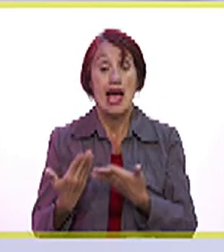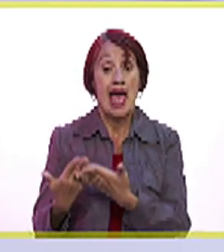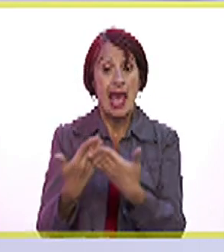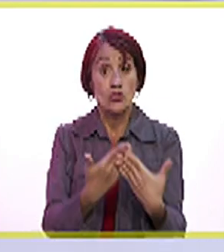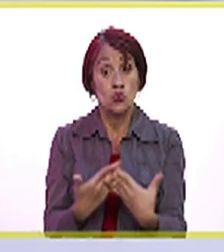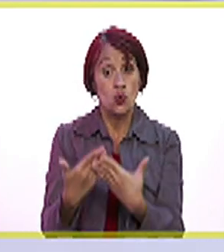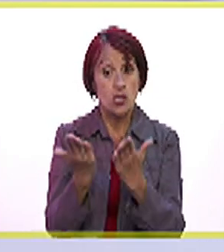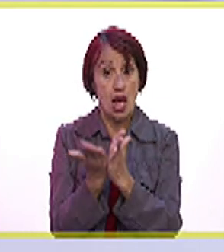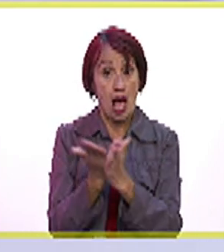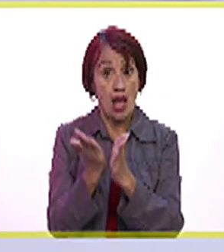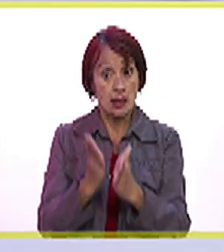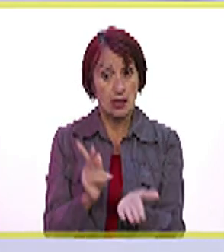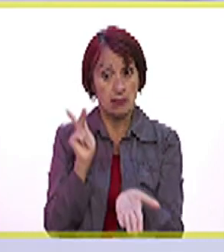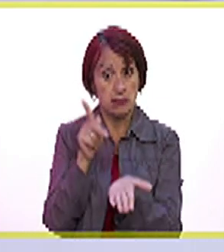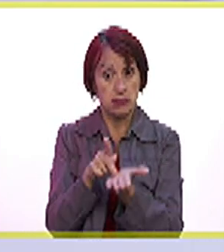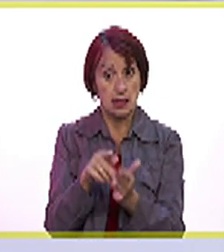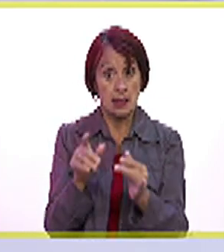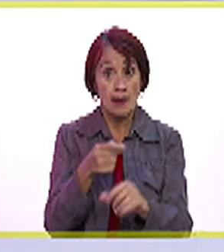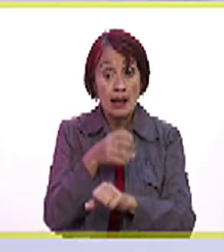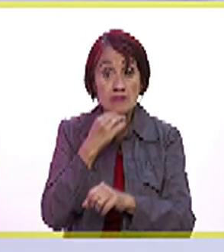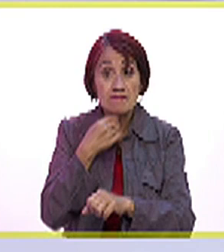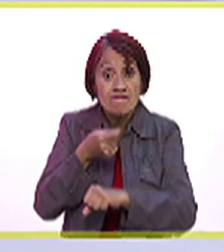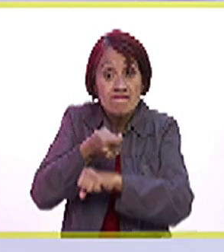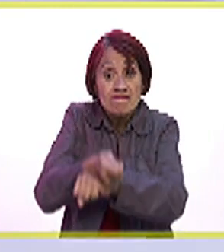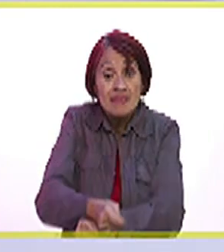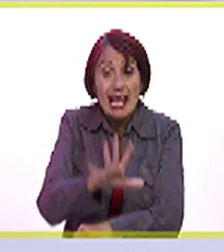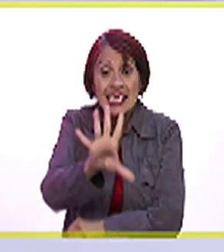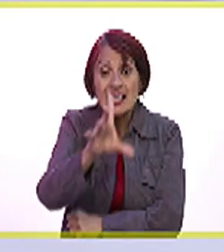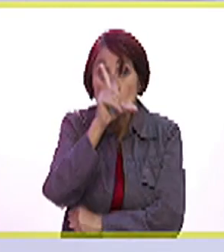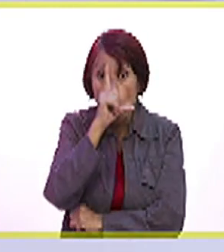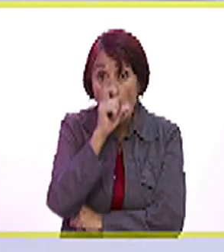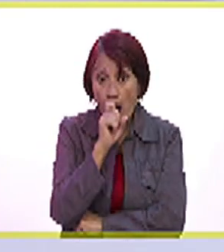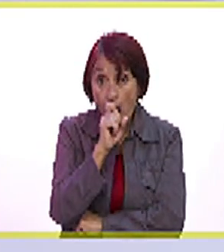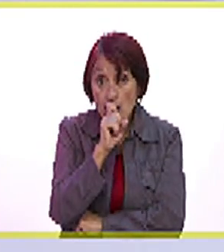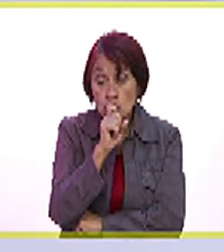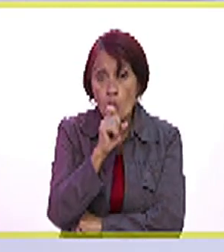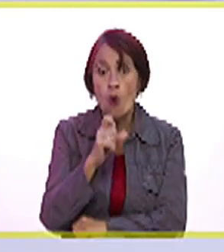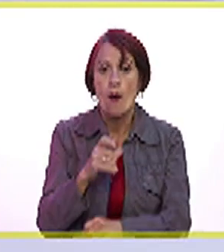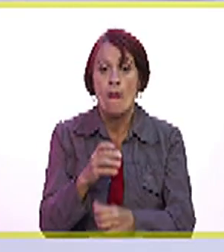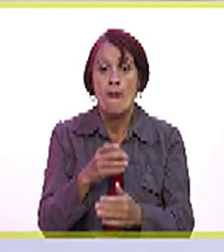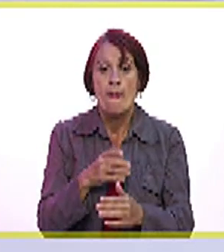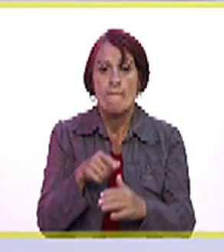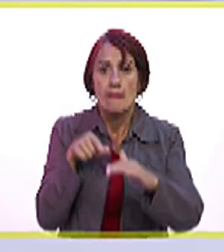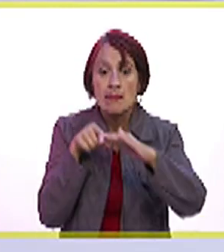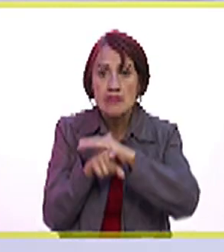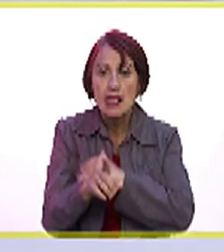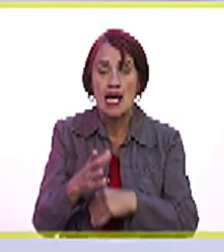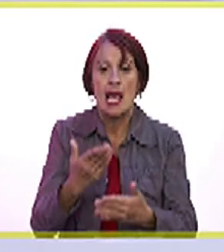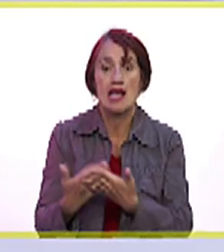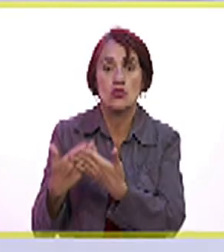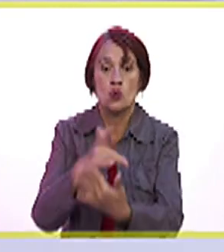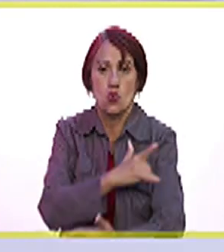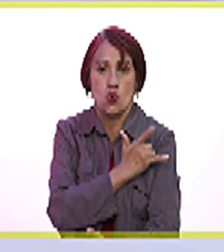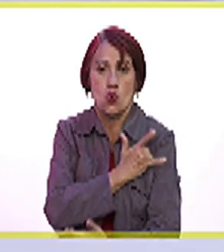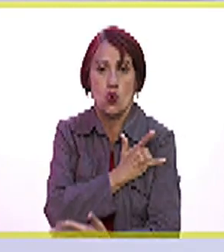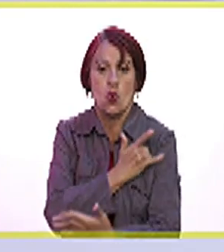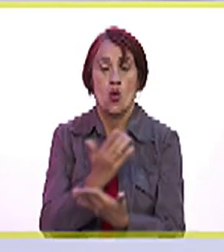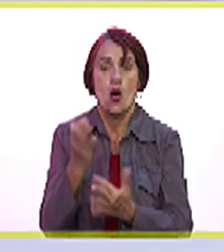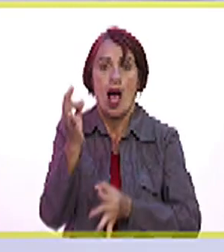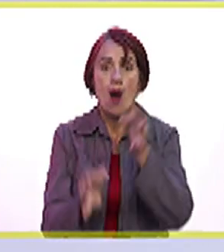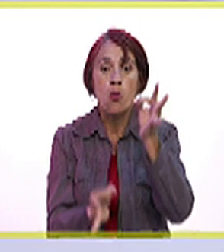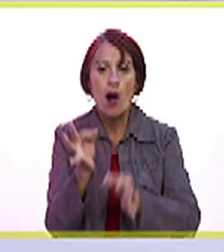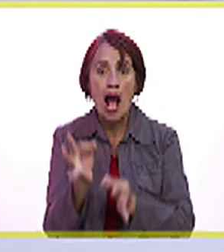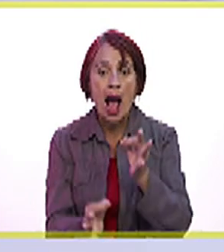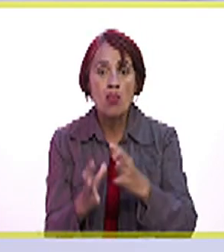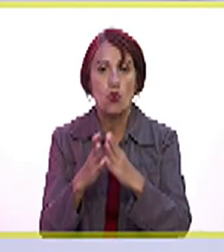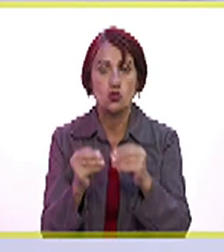que están saliendo de quinto año y van a cursar estudios estudios jurídicos, valga la redundancia,